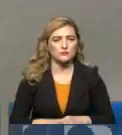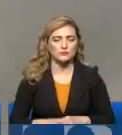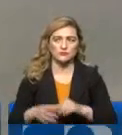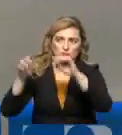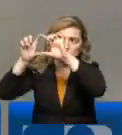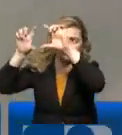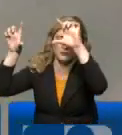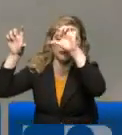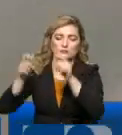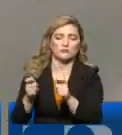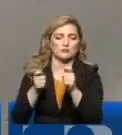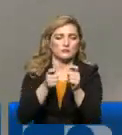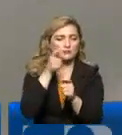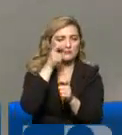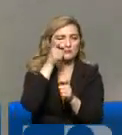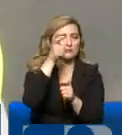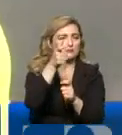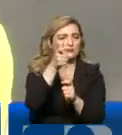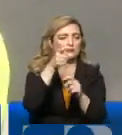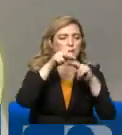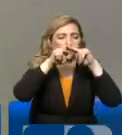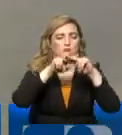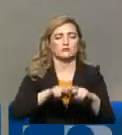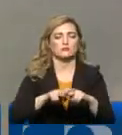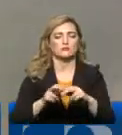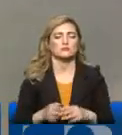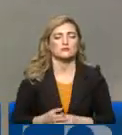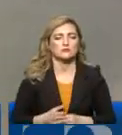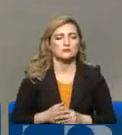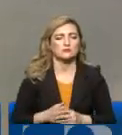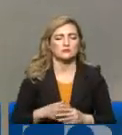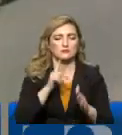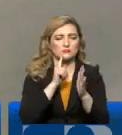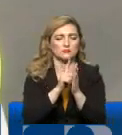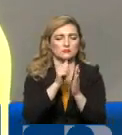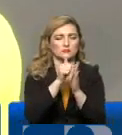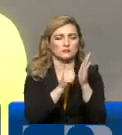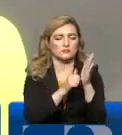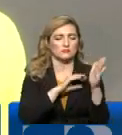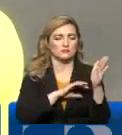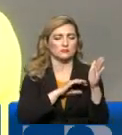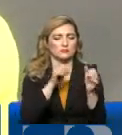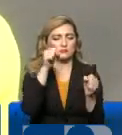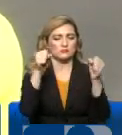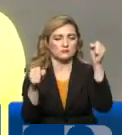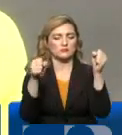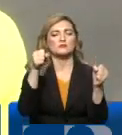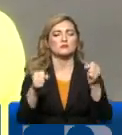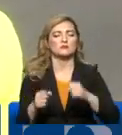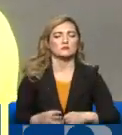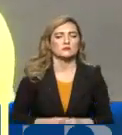entregados a la fiscalía para que hagan toda la verificación. Después de todas las denuncias de la Agencia Metropolitana de Tránsito, se